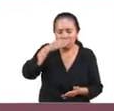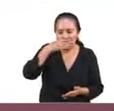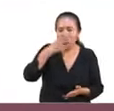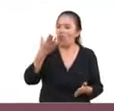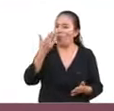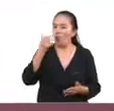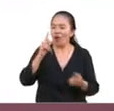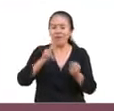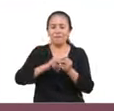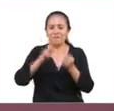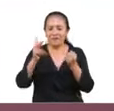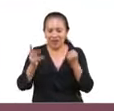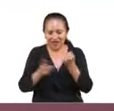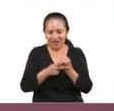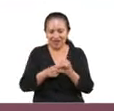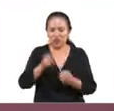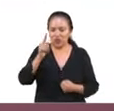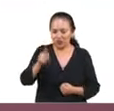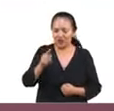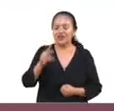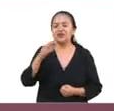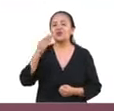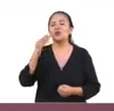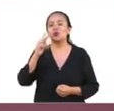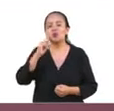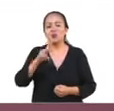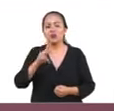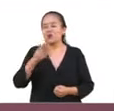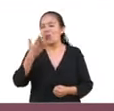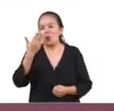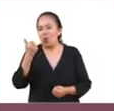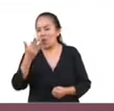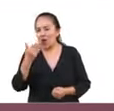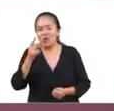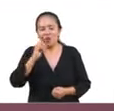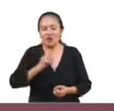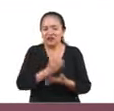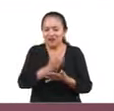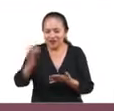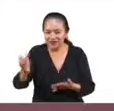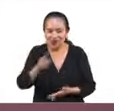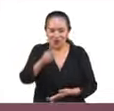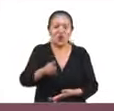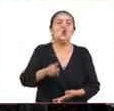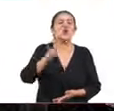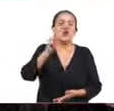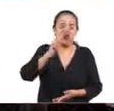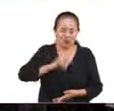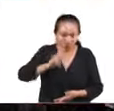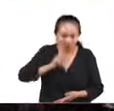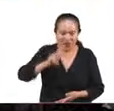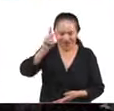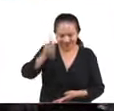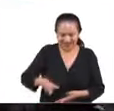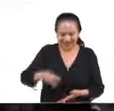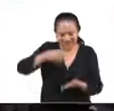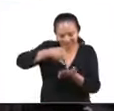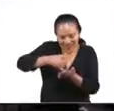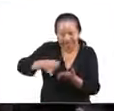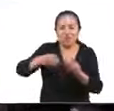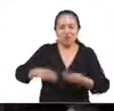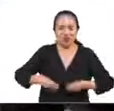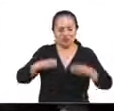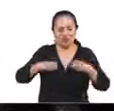país. Ustedes son la muestra de que sin las mujeres tampoco hay campo. Ustedes son la muestra de que sembrando